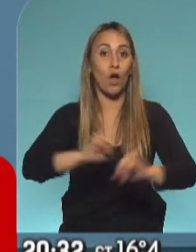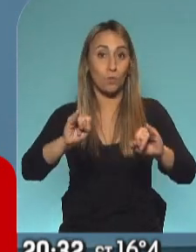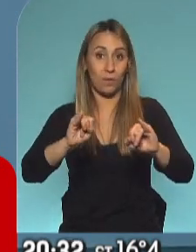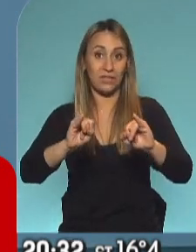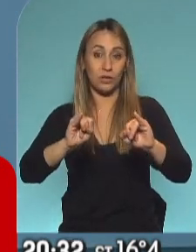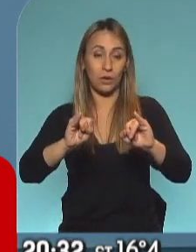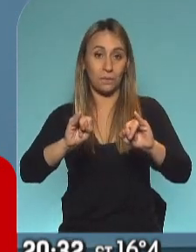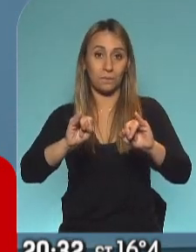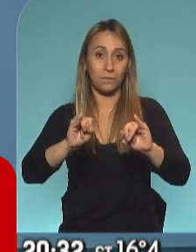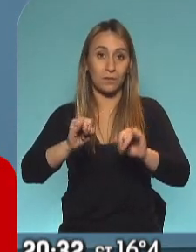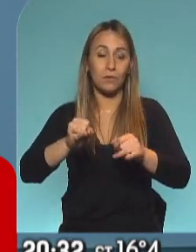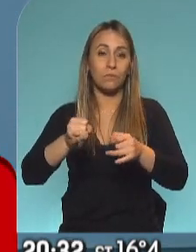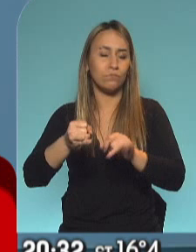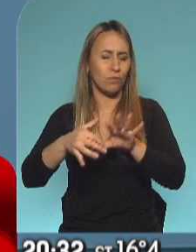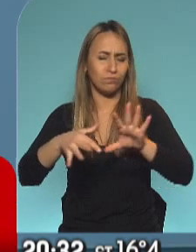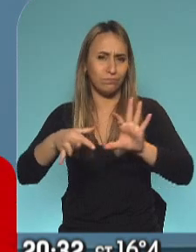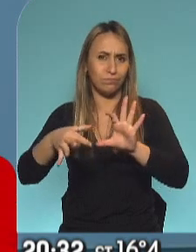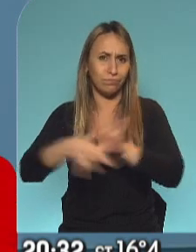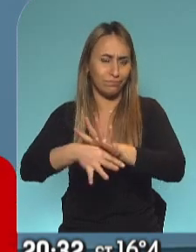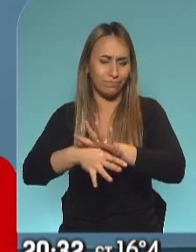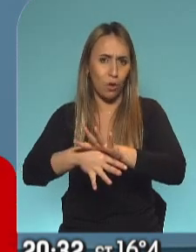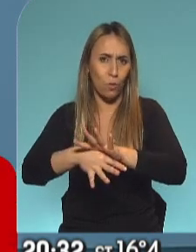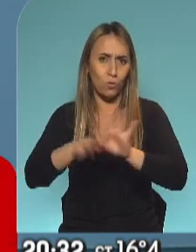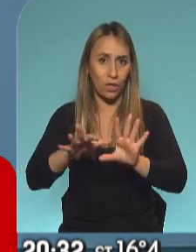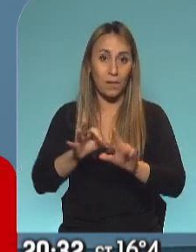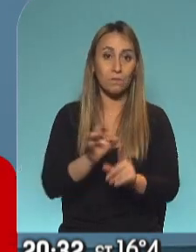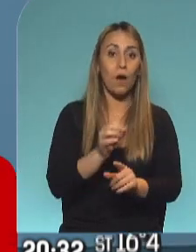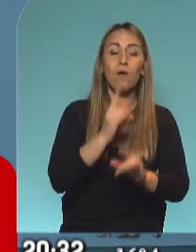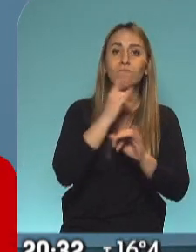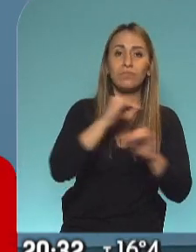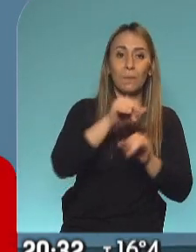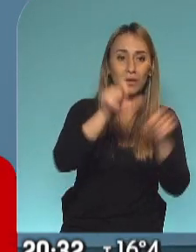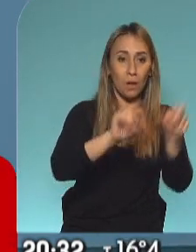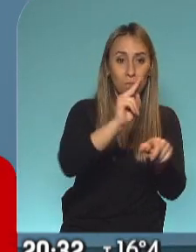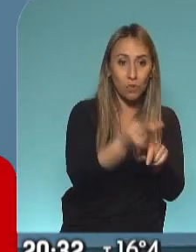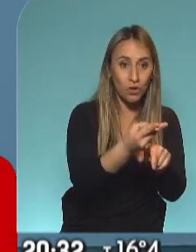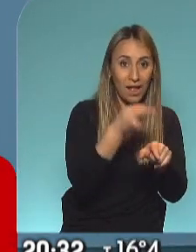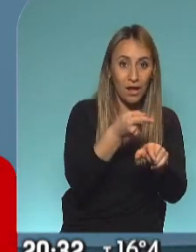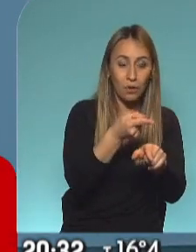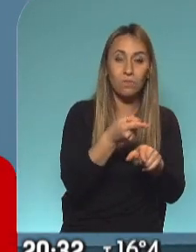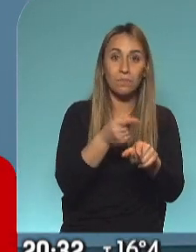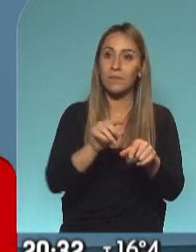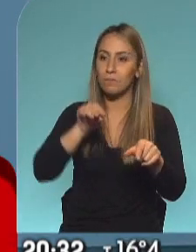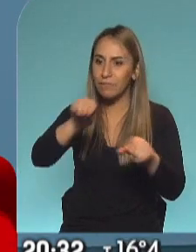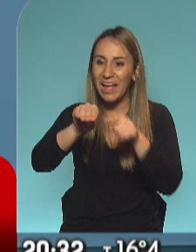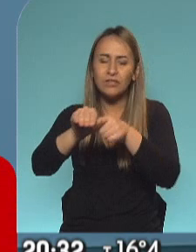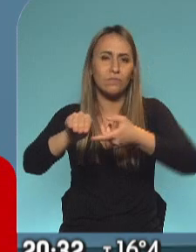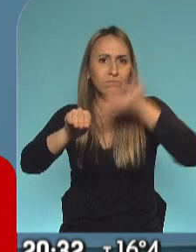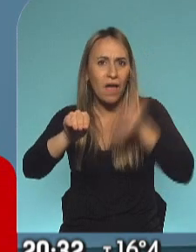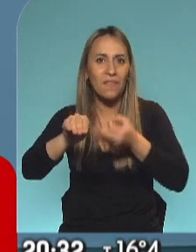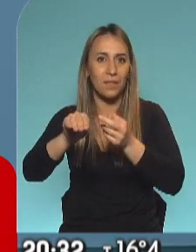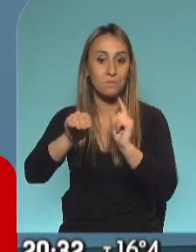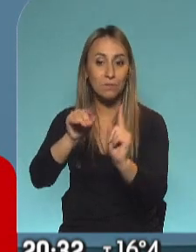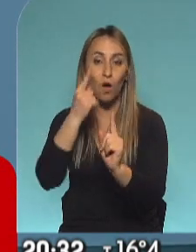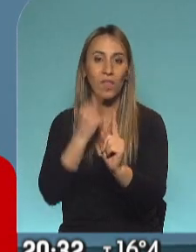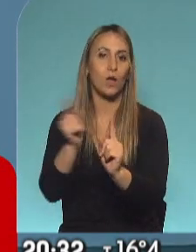lo que se dice. Hoy fallecieron con este nuevo sistema, este nuevo procedimiento, son realmente los del día. No va a haber más atraso